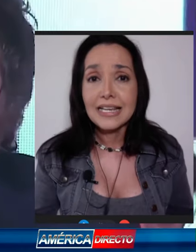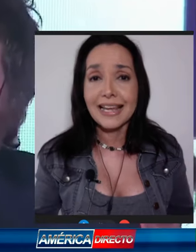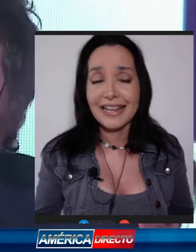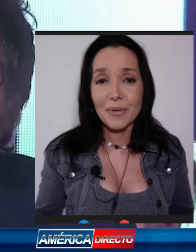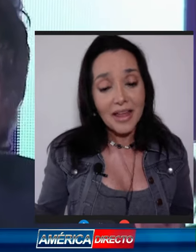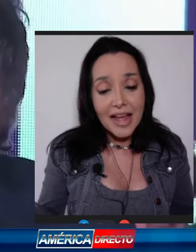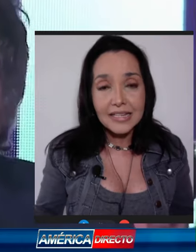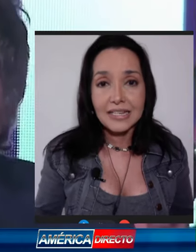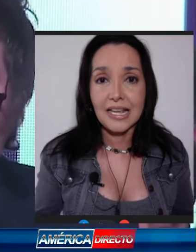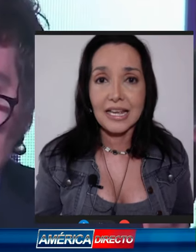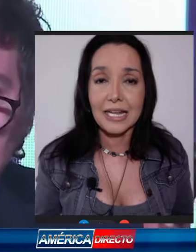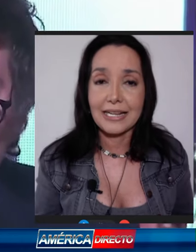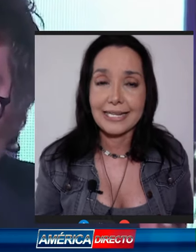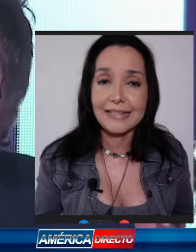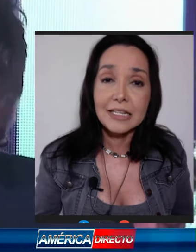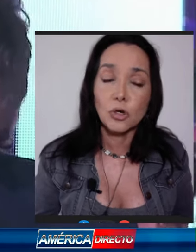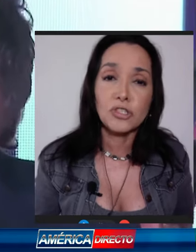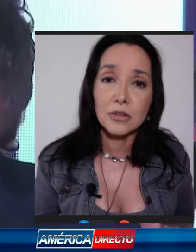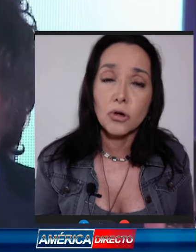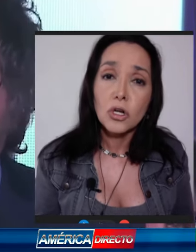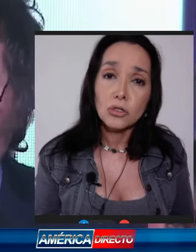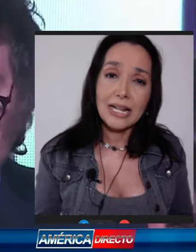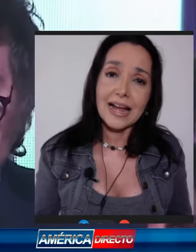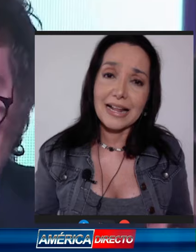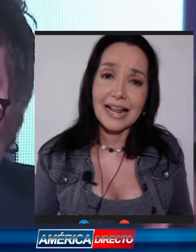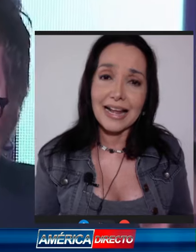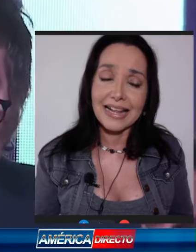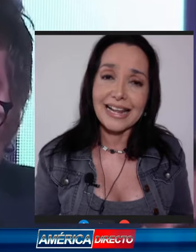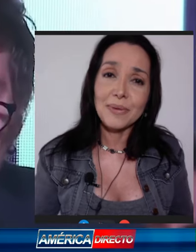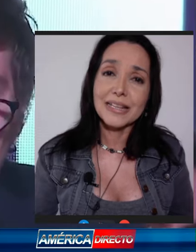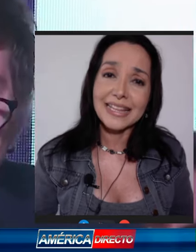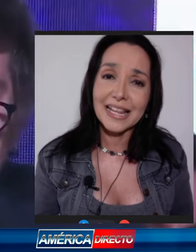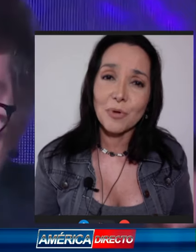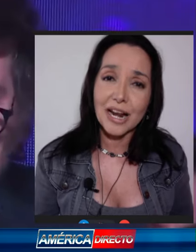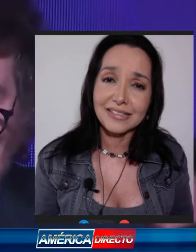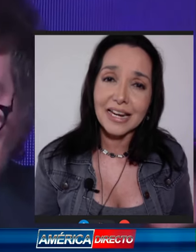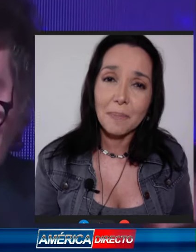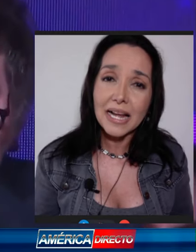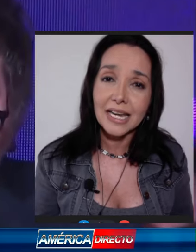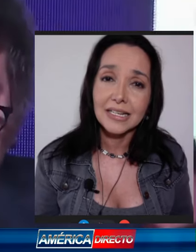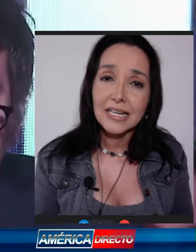Sánchez, que la verdad está destrozando la libertad y la